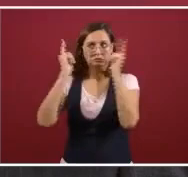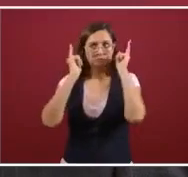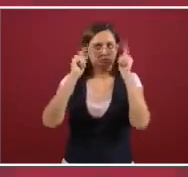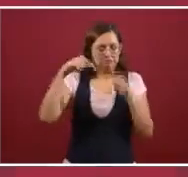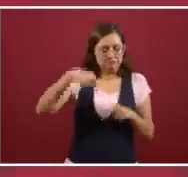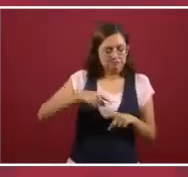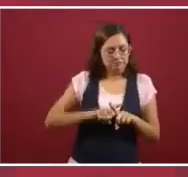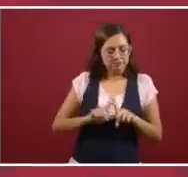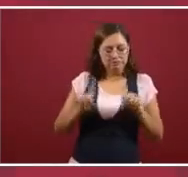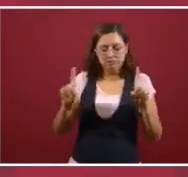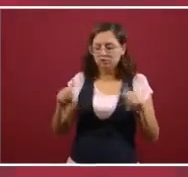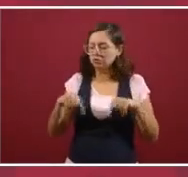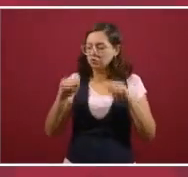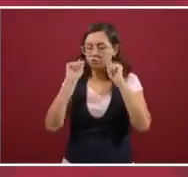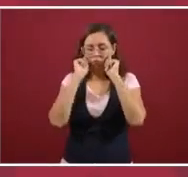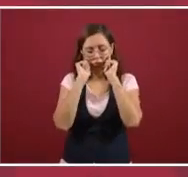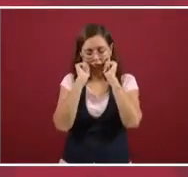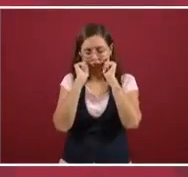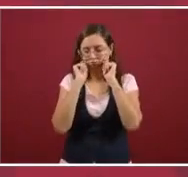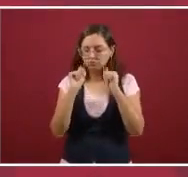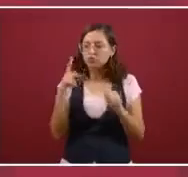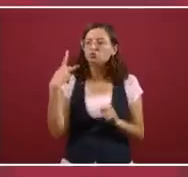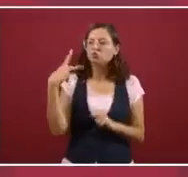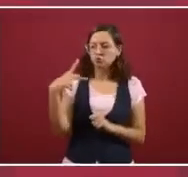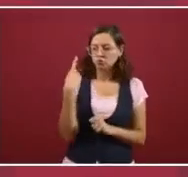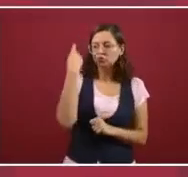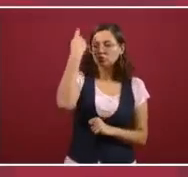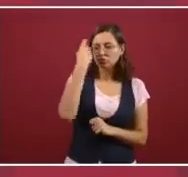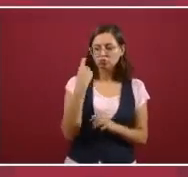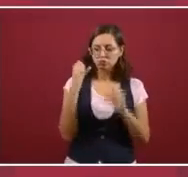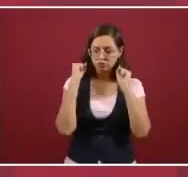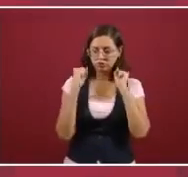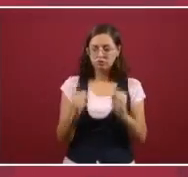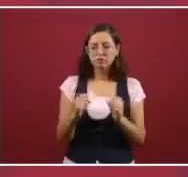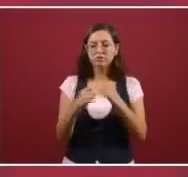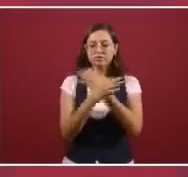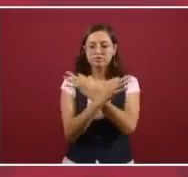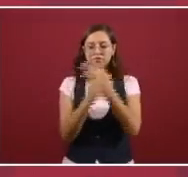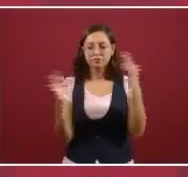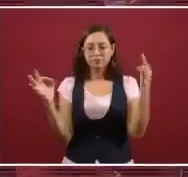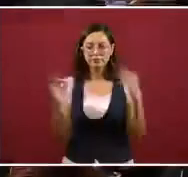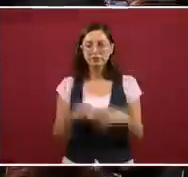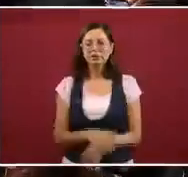están garantizadas las pensiones. Entonces, decir eso.